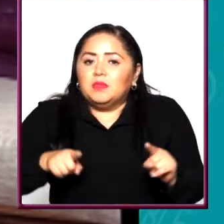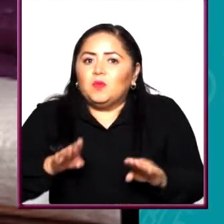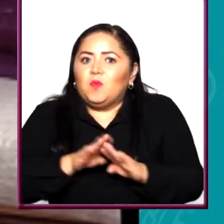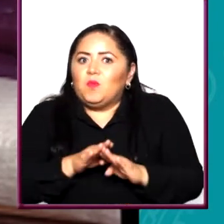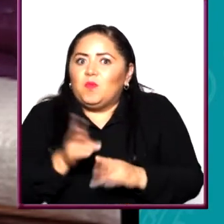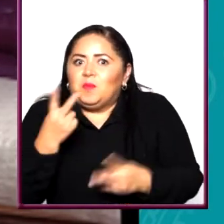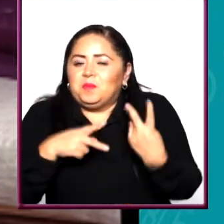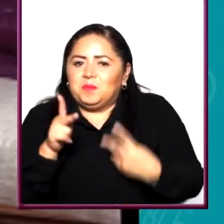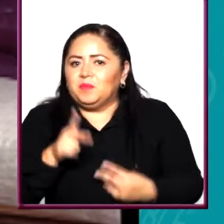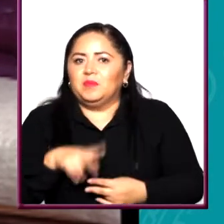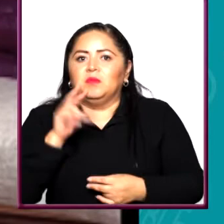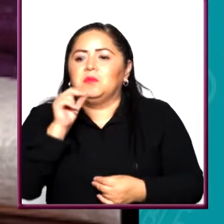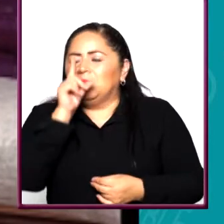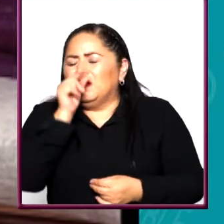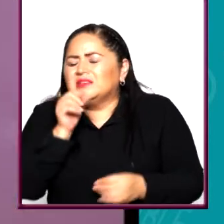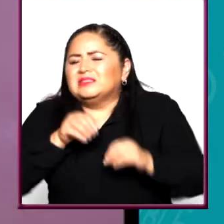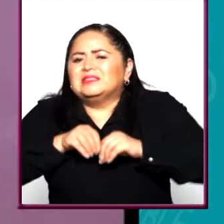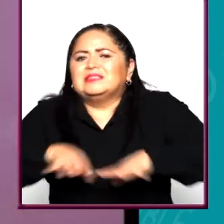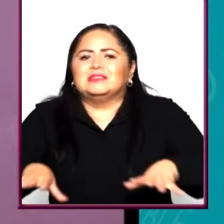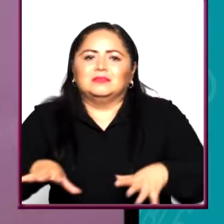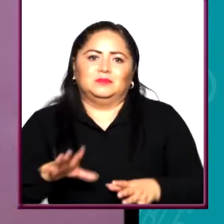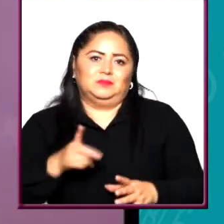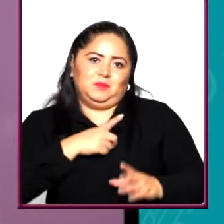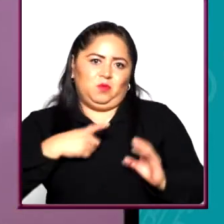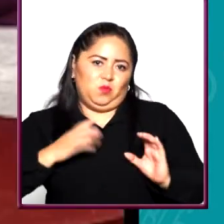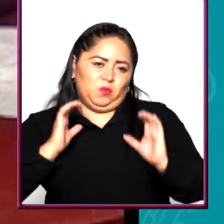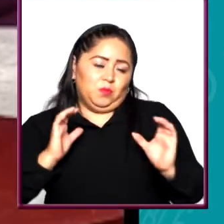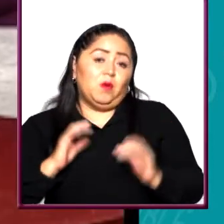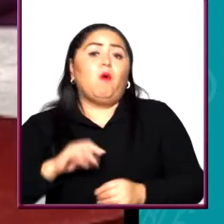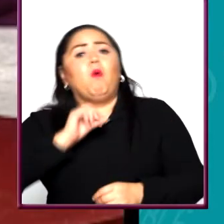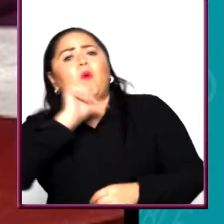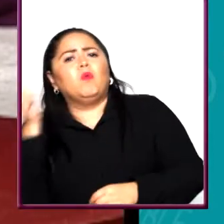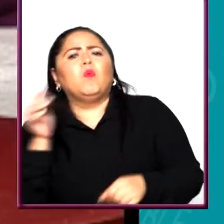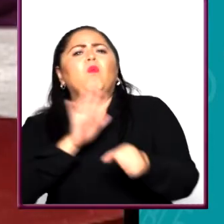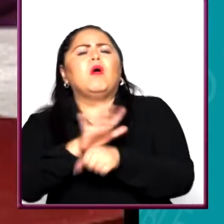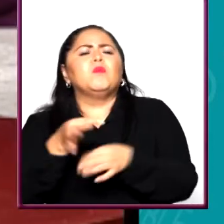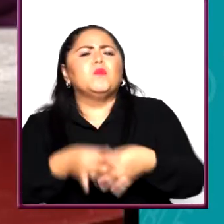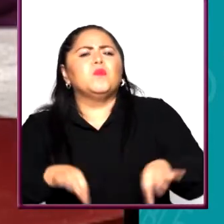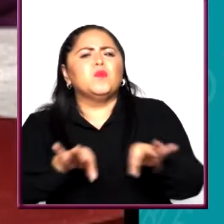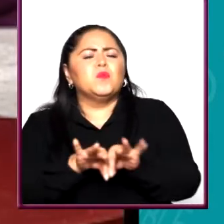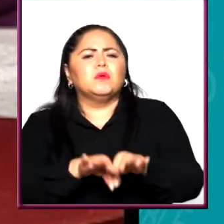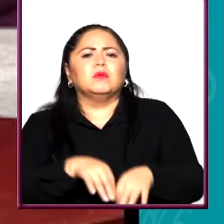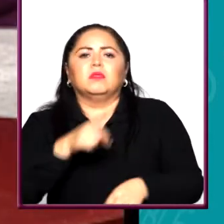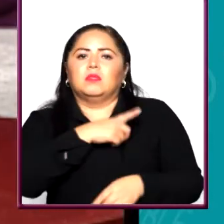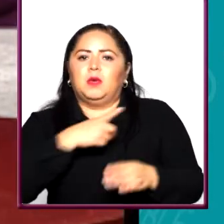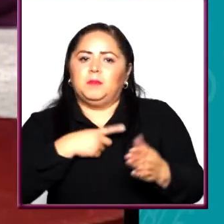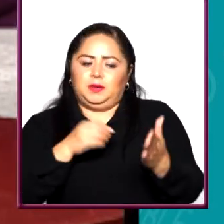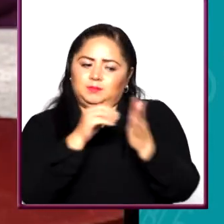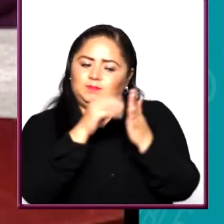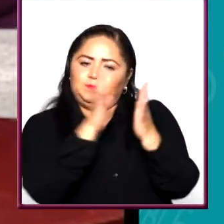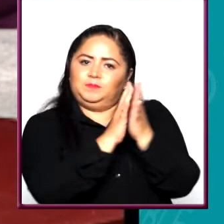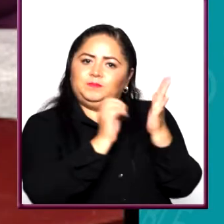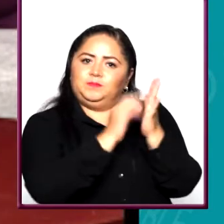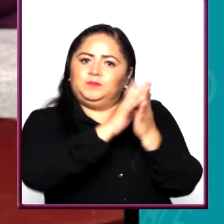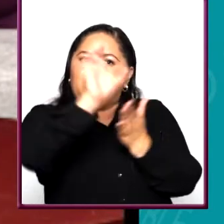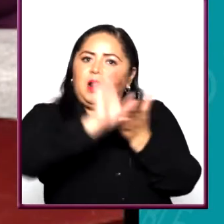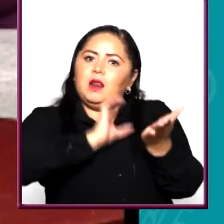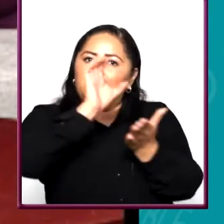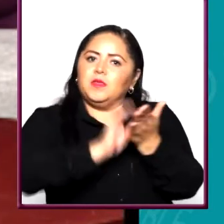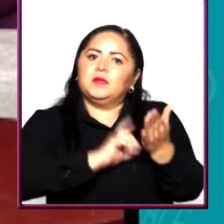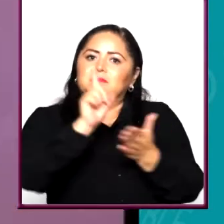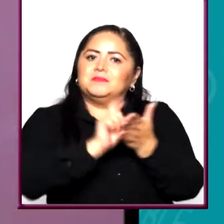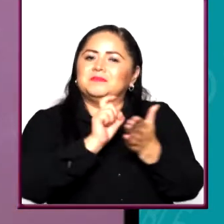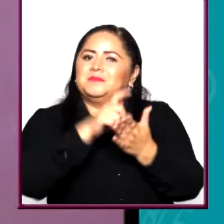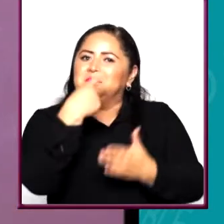necesidades. No te vaya a ocurrir un accidente y mancharte. Otro punto importante es llevar un registro mensual de tus